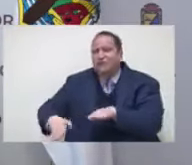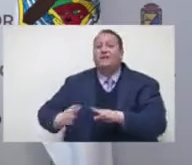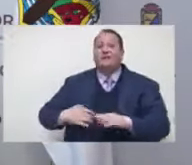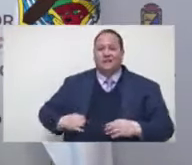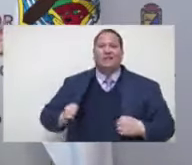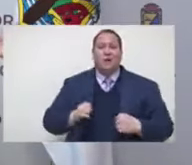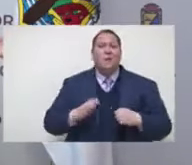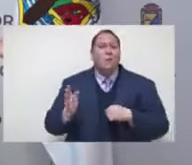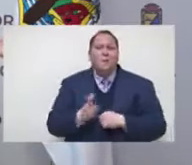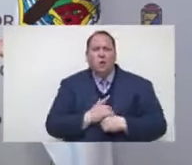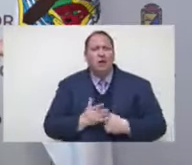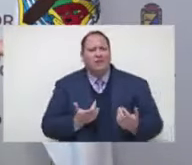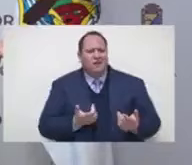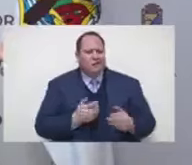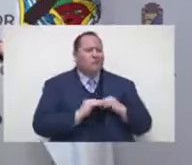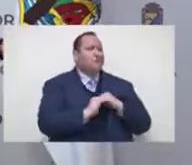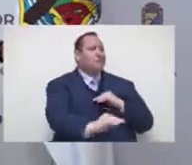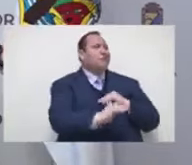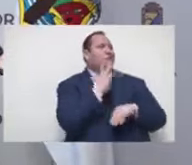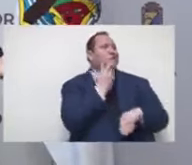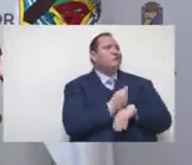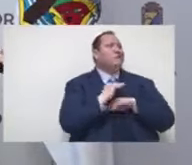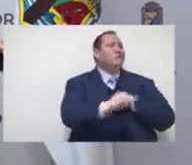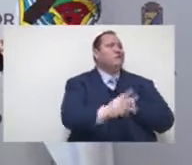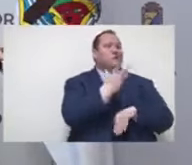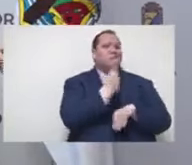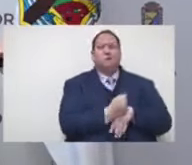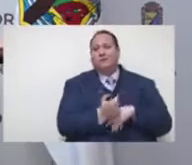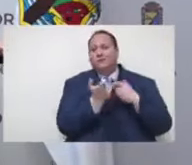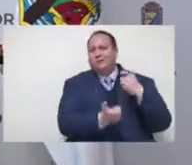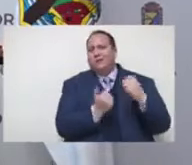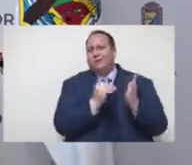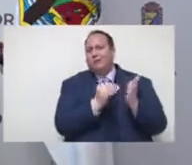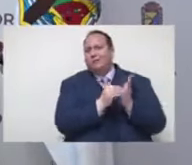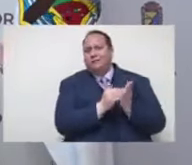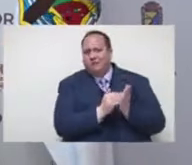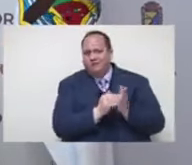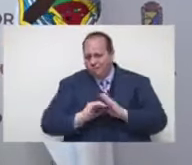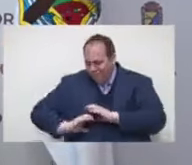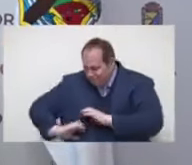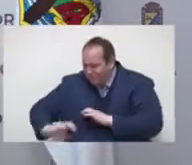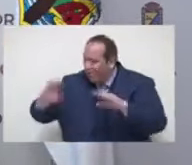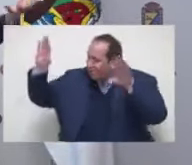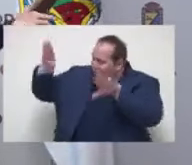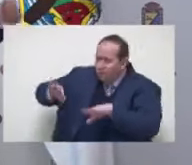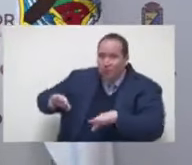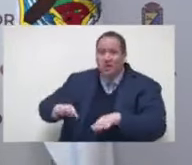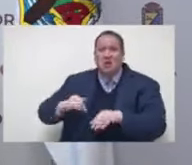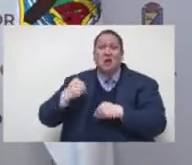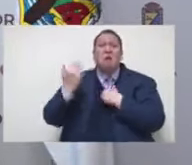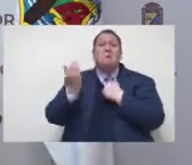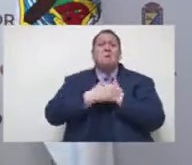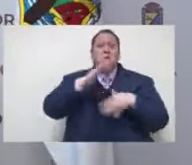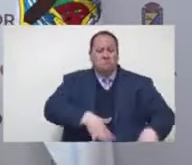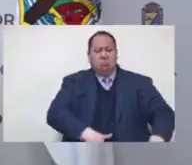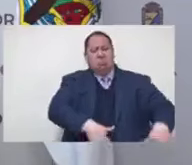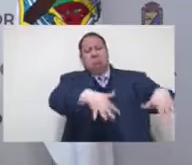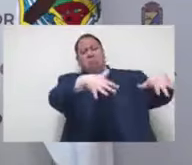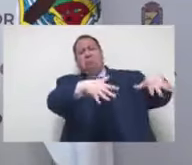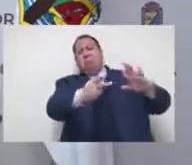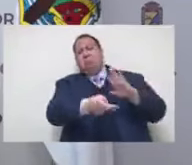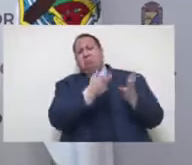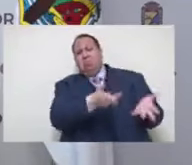pluviales, porque decíamos, ¿qué caso tiene que se haga un proyecto de no sé cuántos millones de pesos sin pluvial? Al rato esto va a ser una alberca,